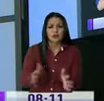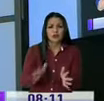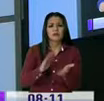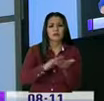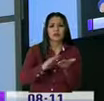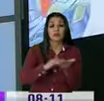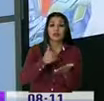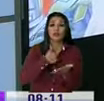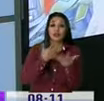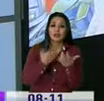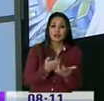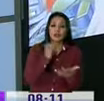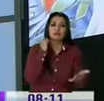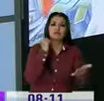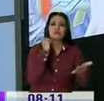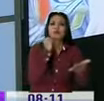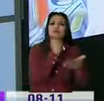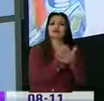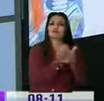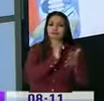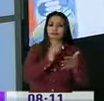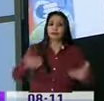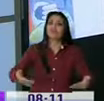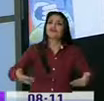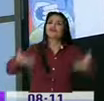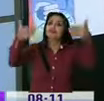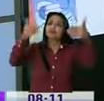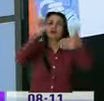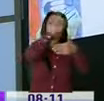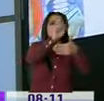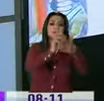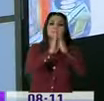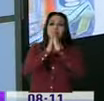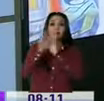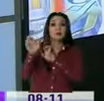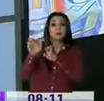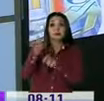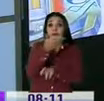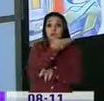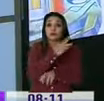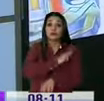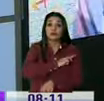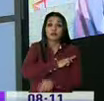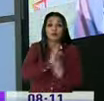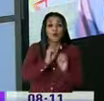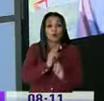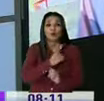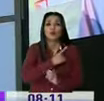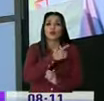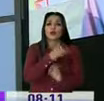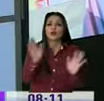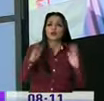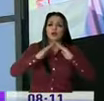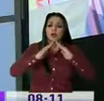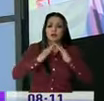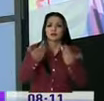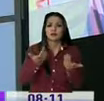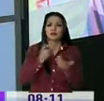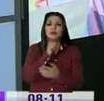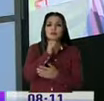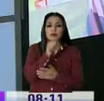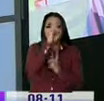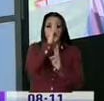cosa es que uno quiera poner un mural, vaya y pida autorización al dueño de la pared. Eso llama falta de respeto. A mí